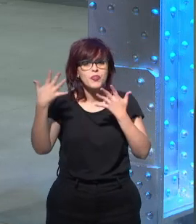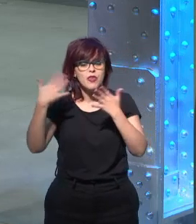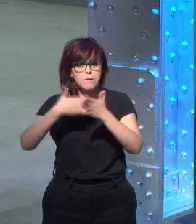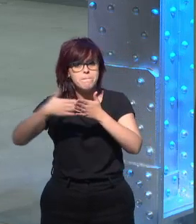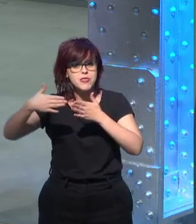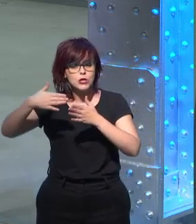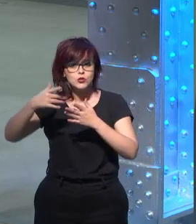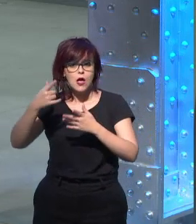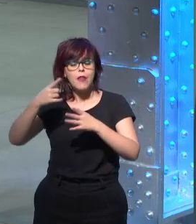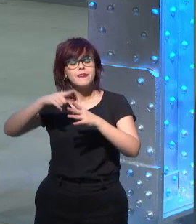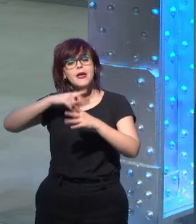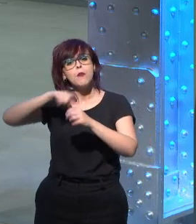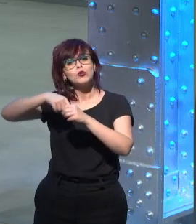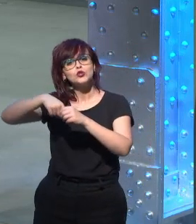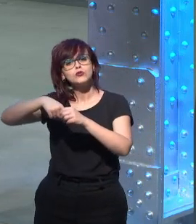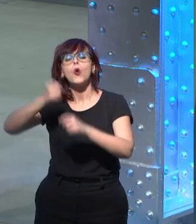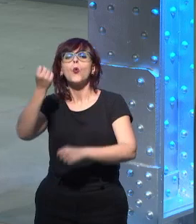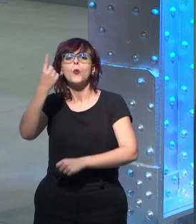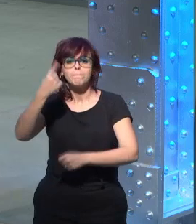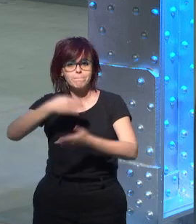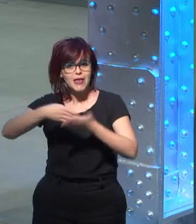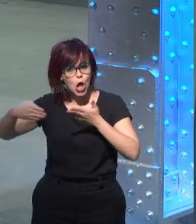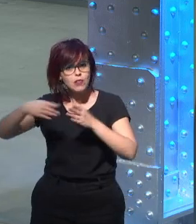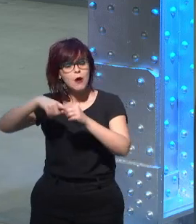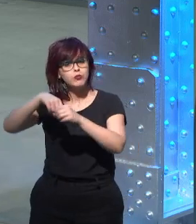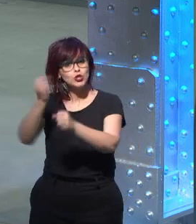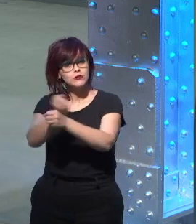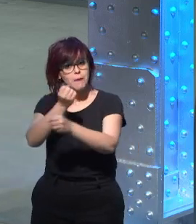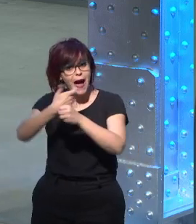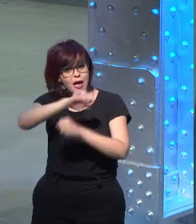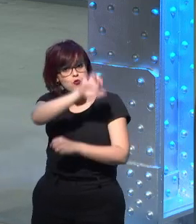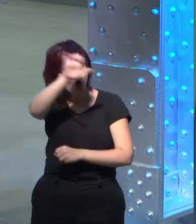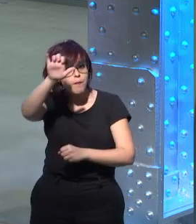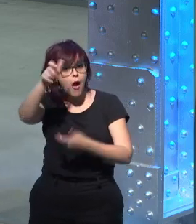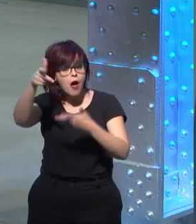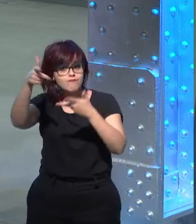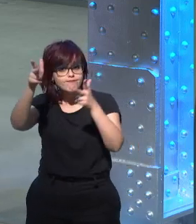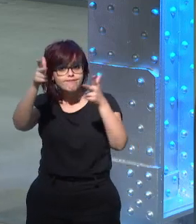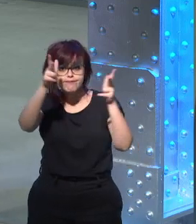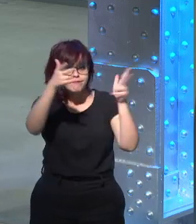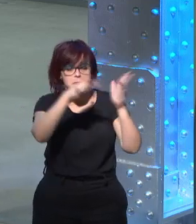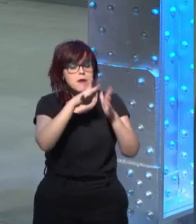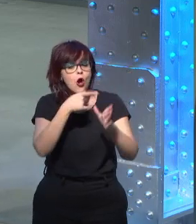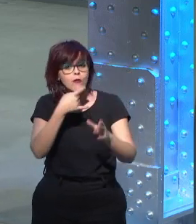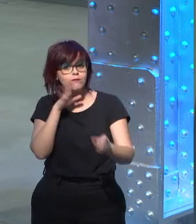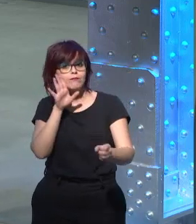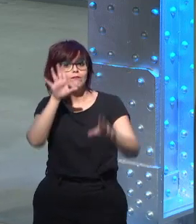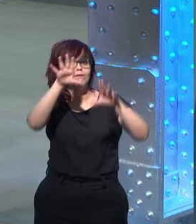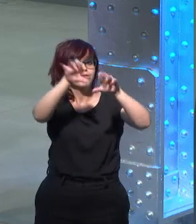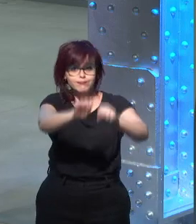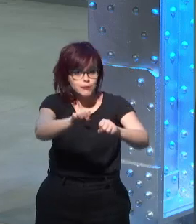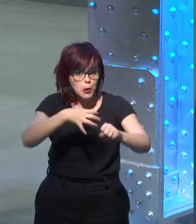puestos de trabajo en Europa, 1 millón, ¿verdad? En España también más hace falta. Existe